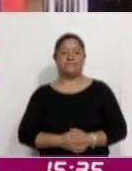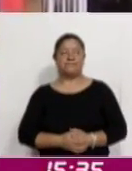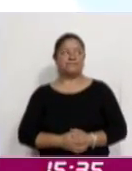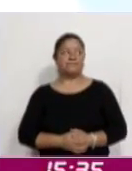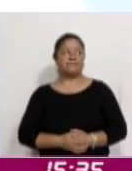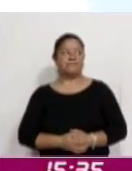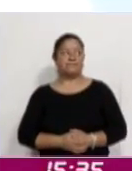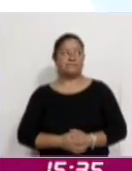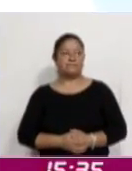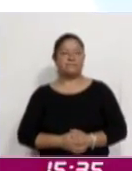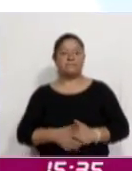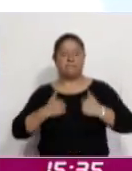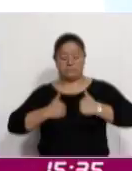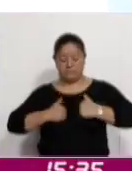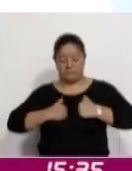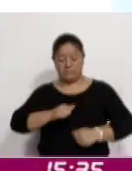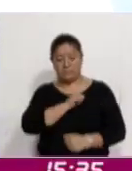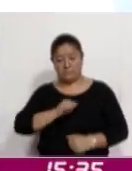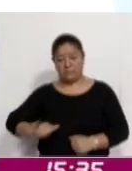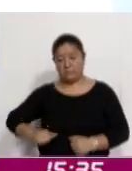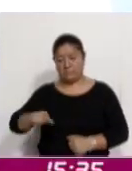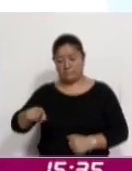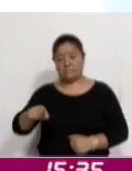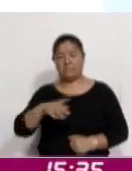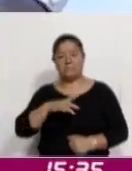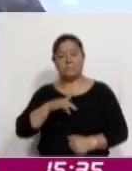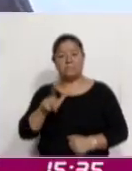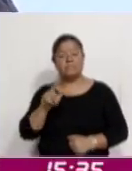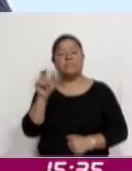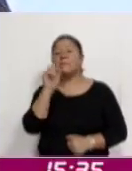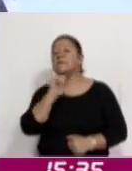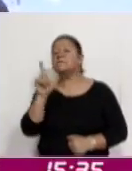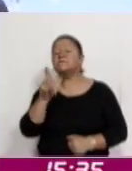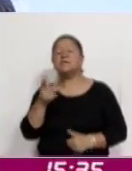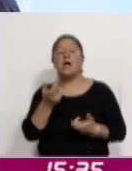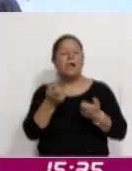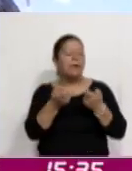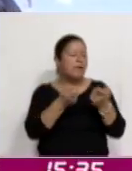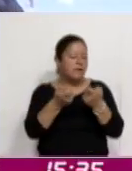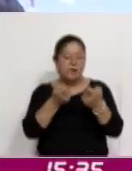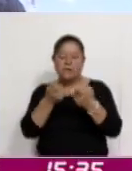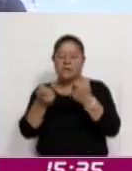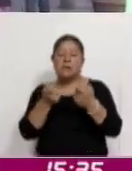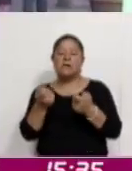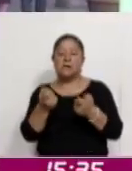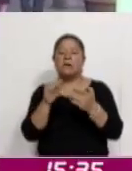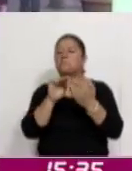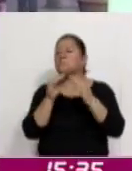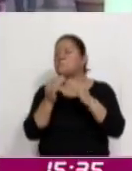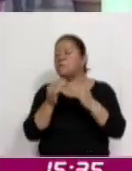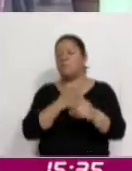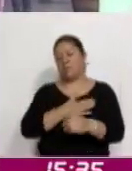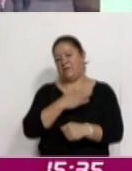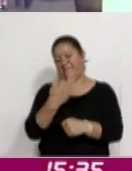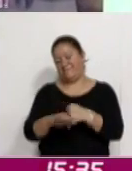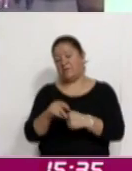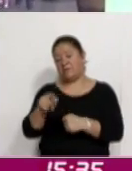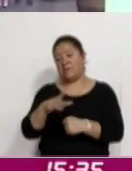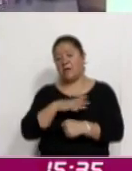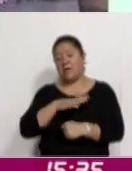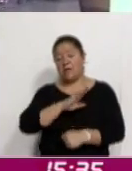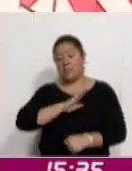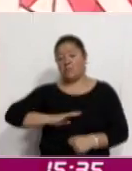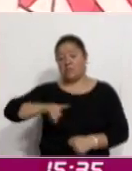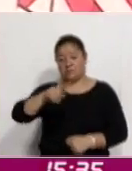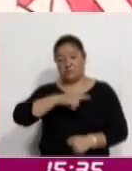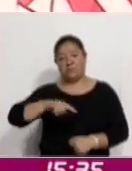El Ayuntamiento de Chautempan implementará un operativo especial con motivo del Buen Fin, ya que el municipio registra una importante actividad